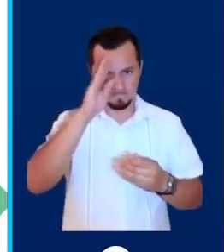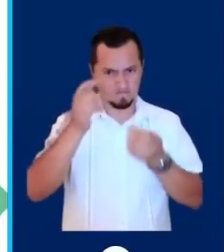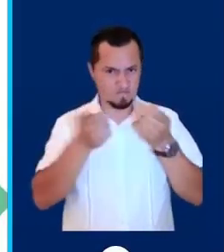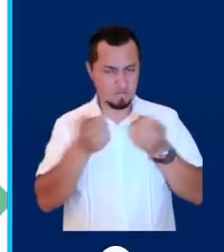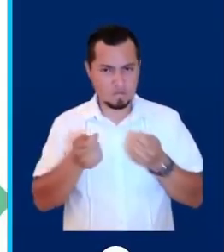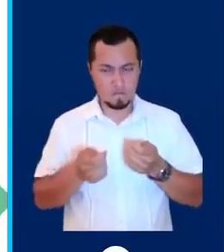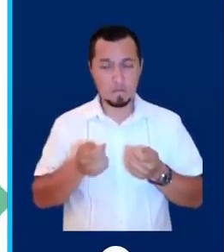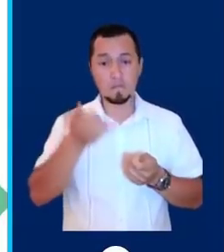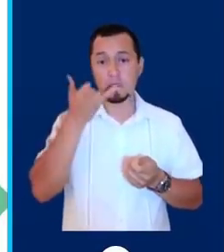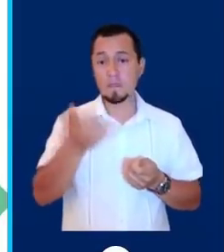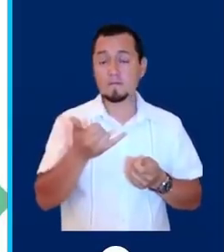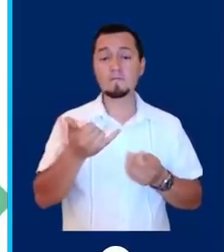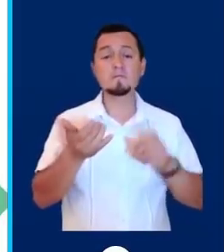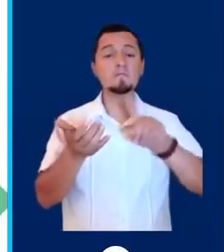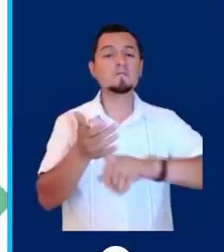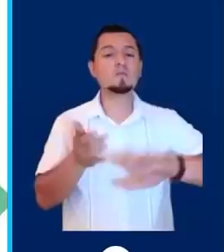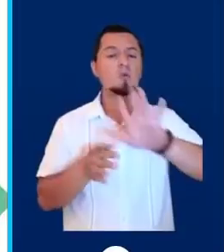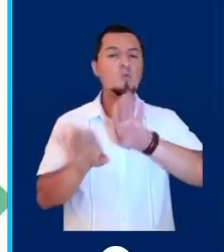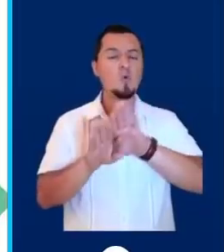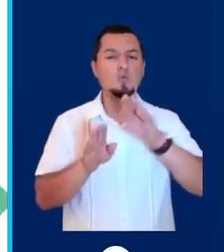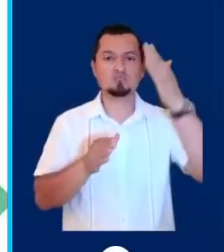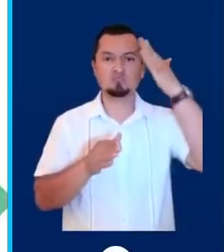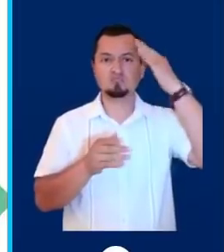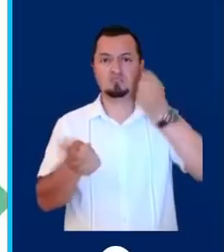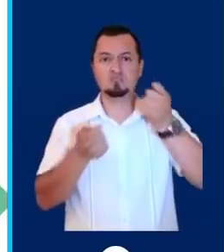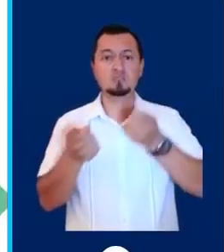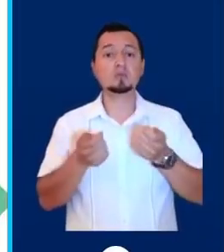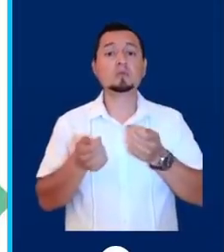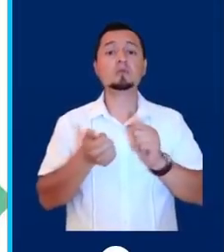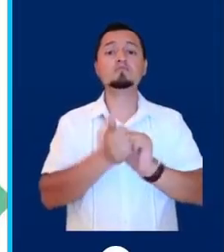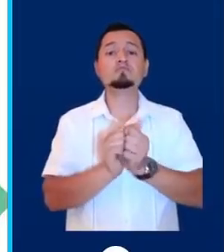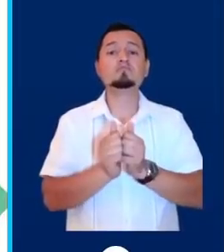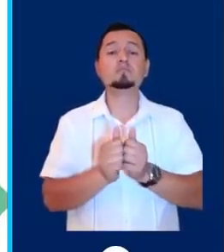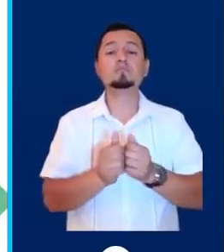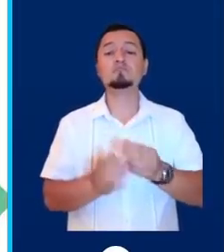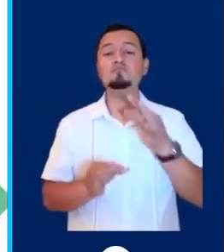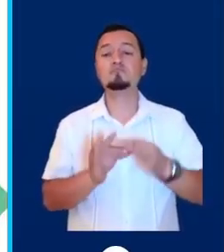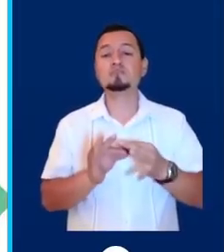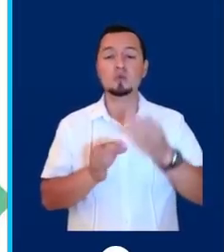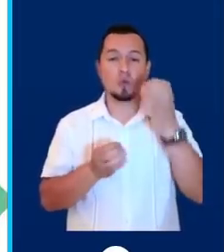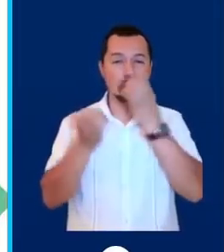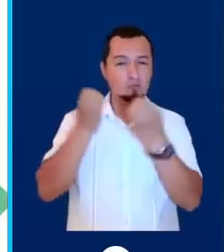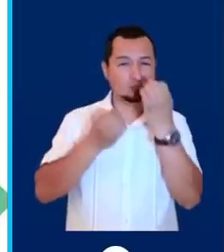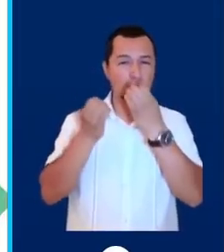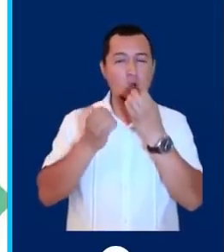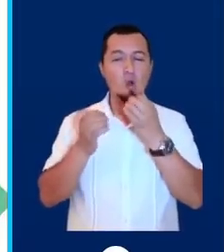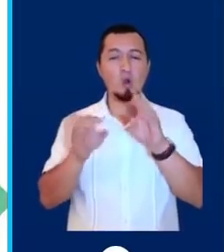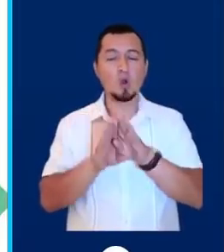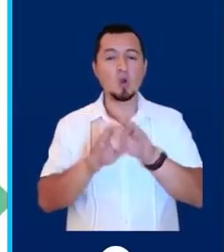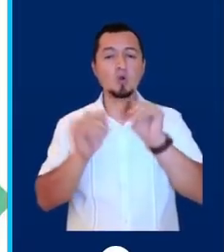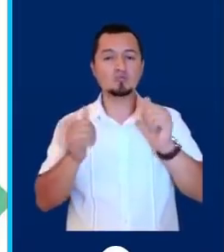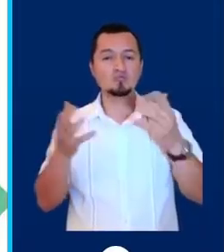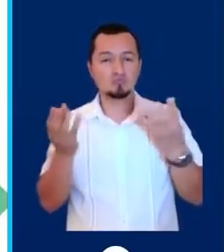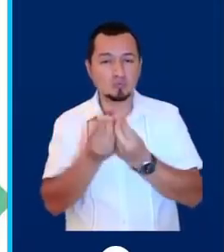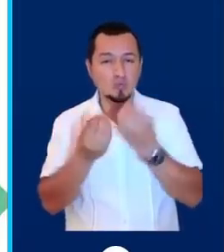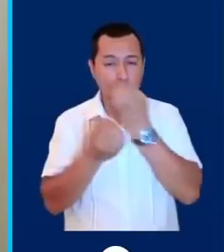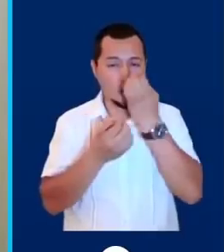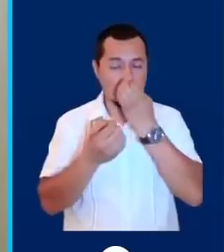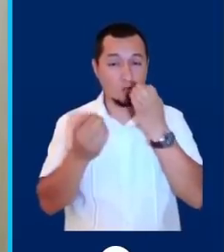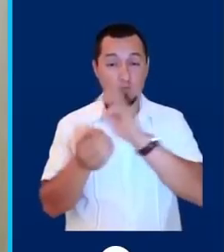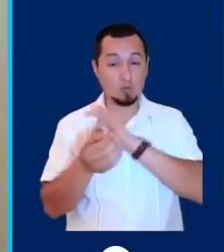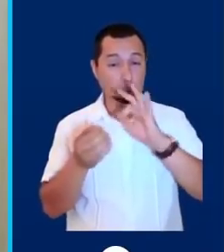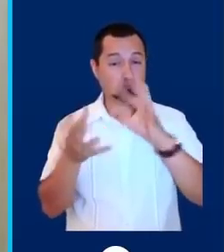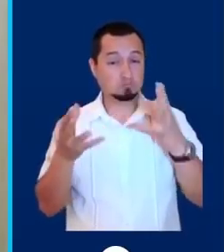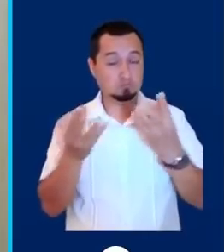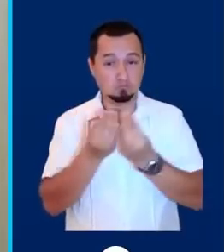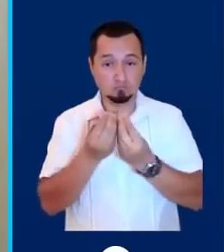y se organizan a las familias de tal manera que los eventos finales, como evaluaciones, como actos académicos, puedan darse